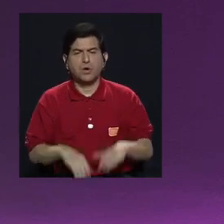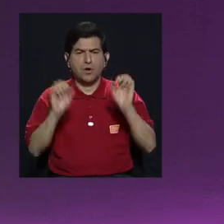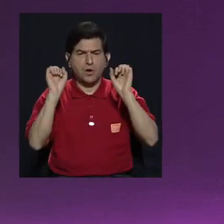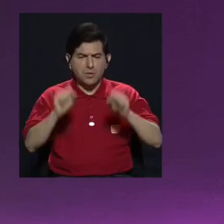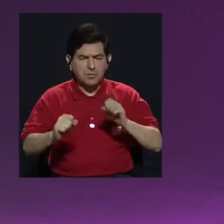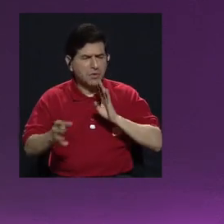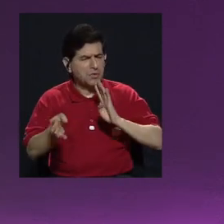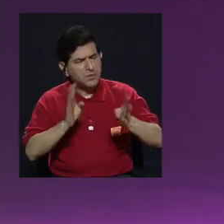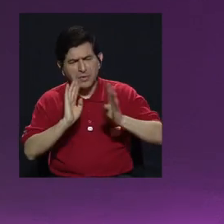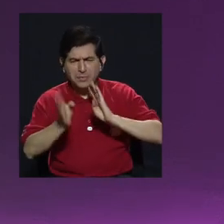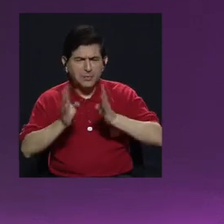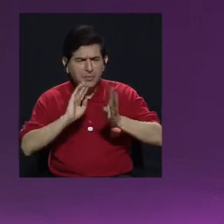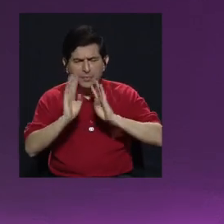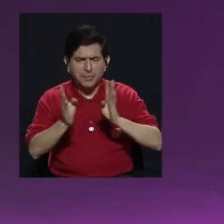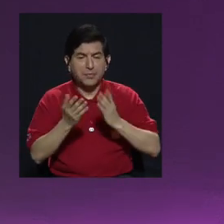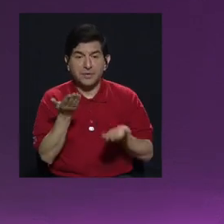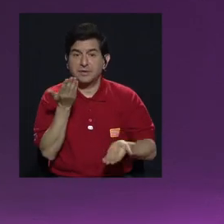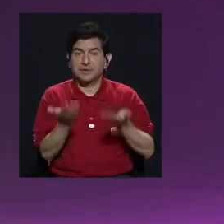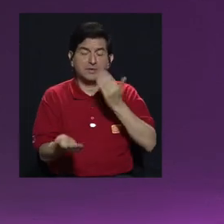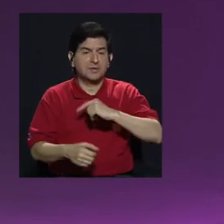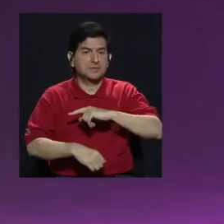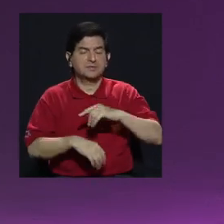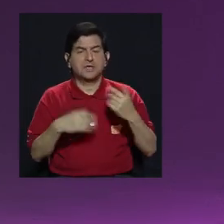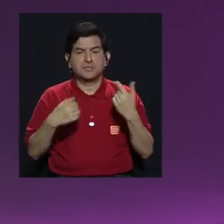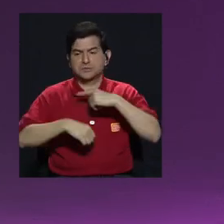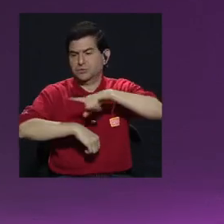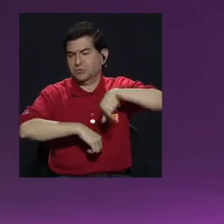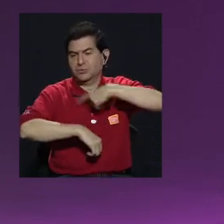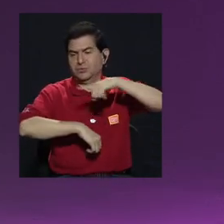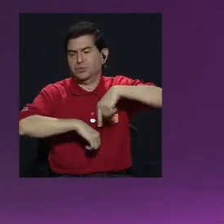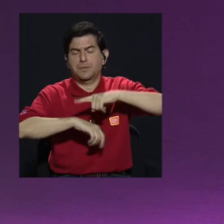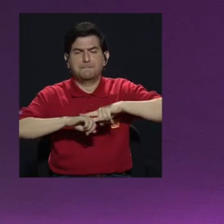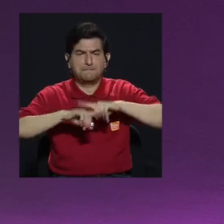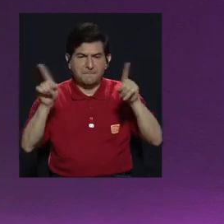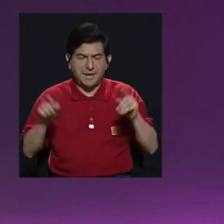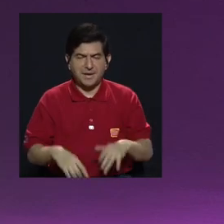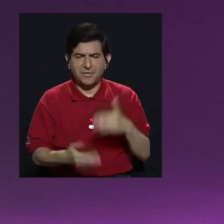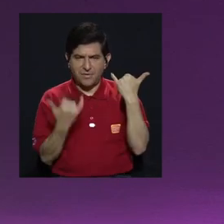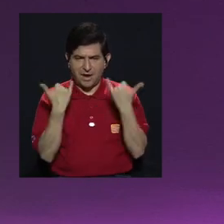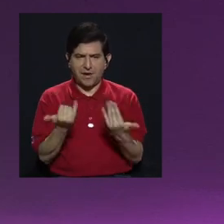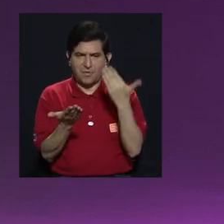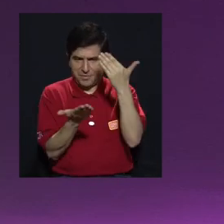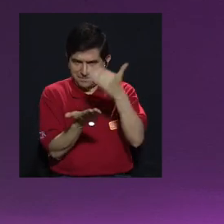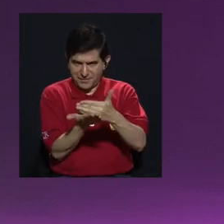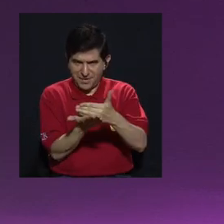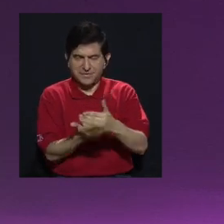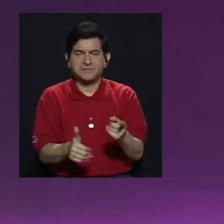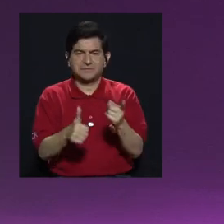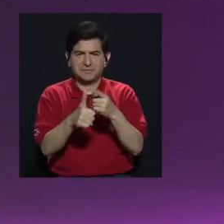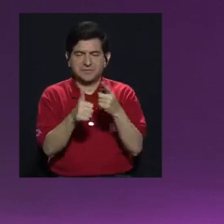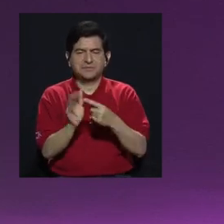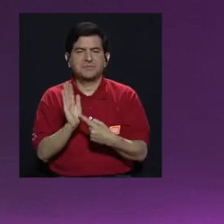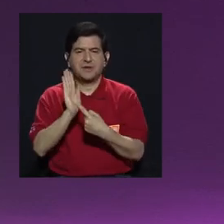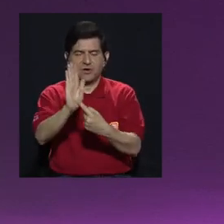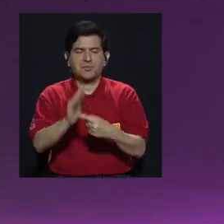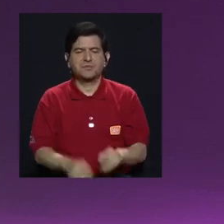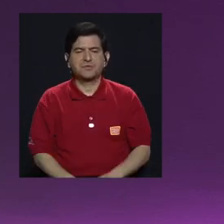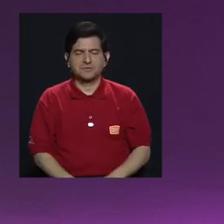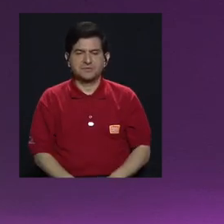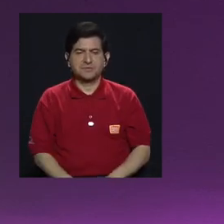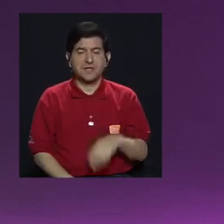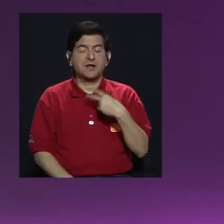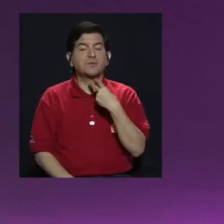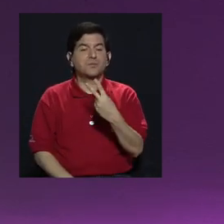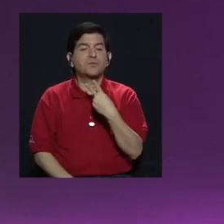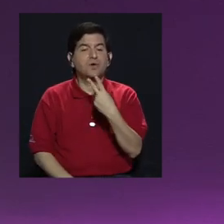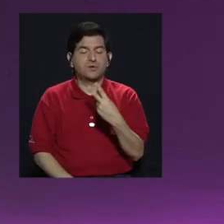poder debatir al respecto durante mucho rato, ¿verdad? Pero tenemos que ir a un corte. Vamos primero a presentar nuestra